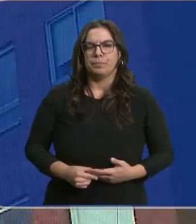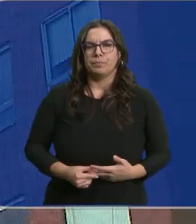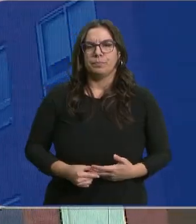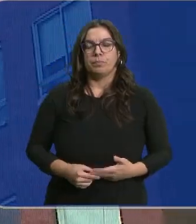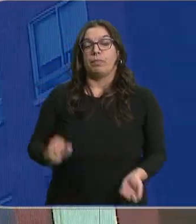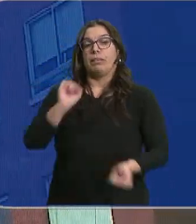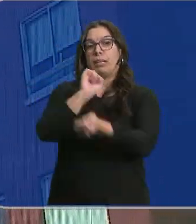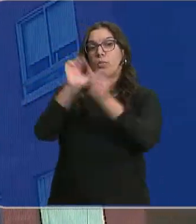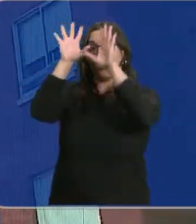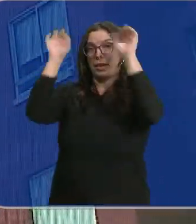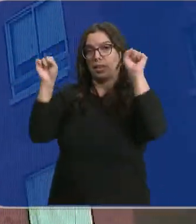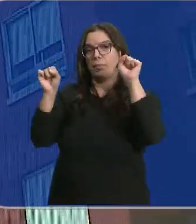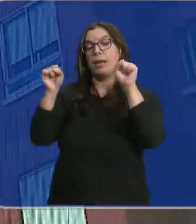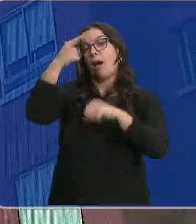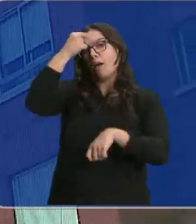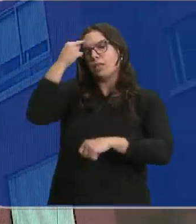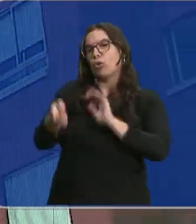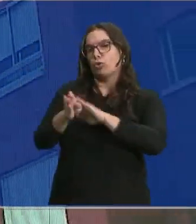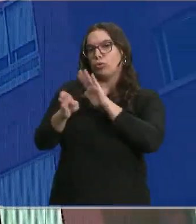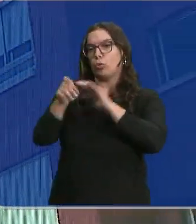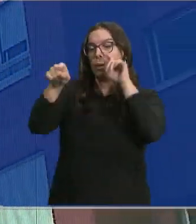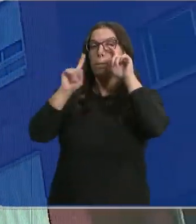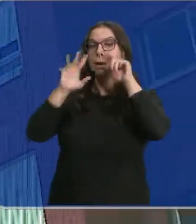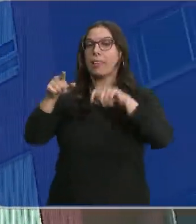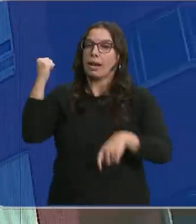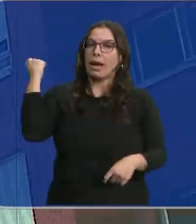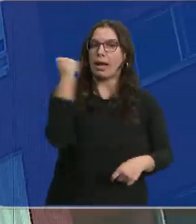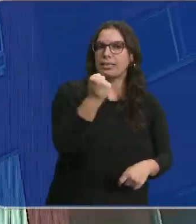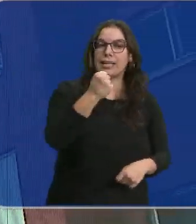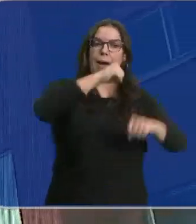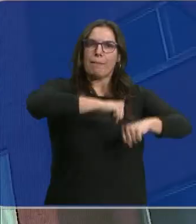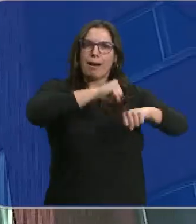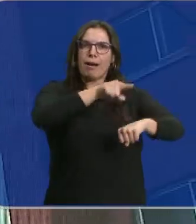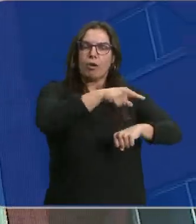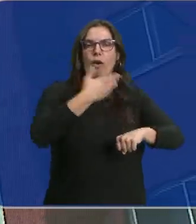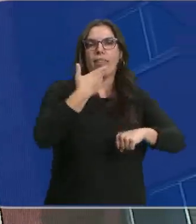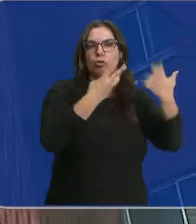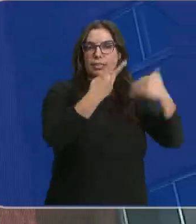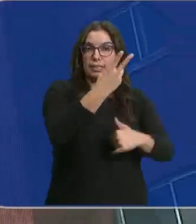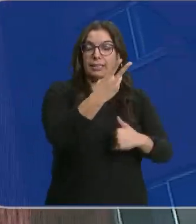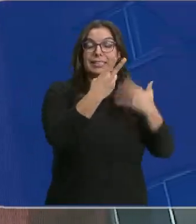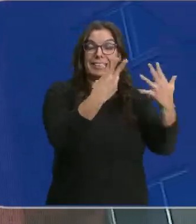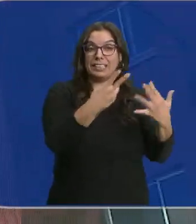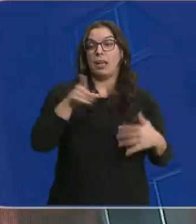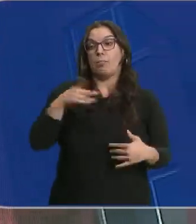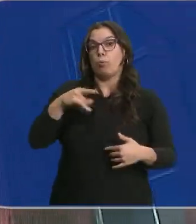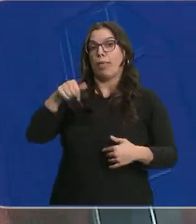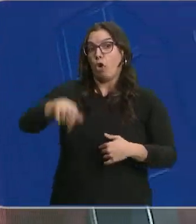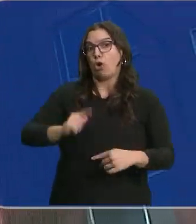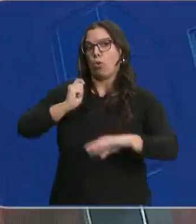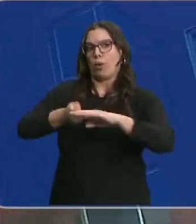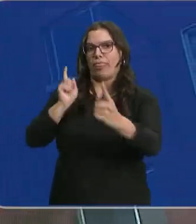Continúa detenido en la comandancia de la Guardia Civil de Ávila el presunto autor del asesinato de un anciano de 89 años. Espera que hoy pueda pasar a disposición